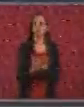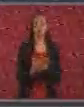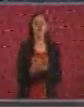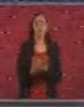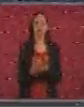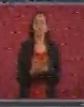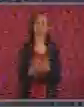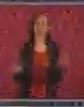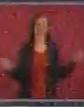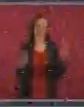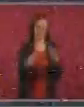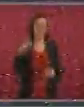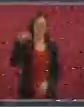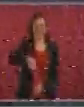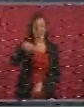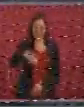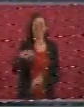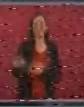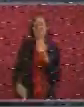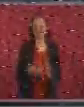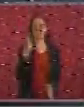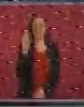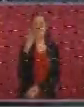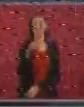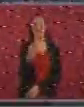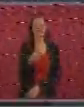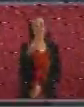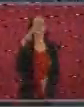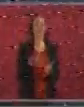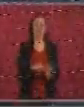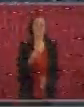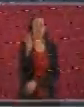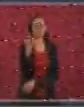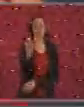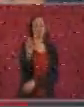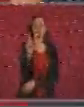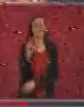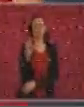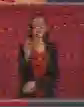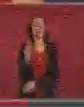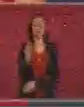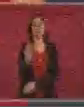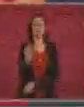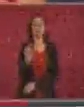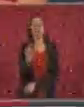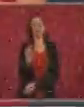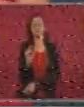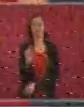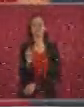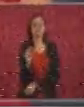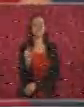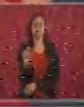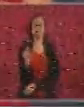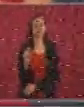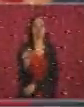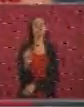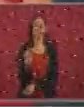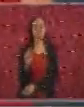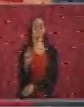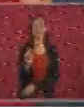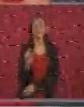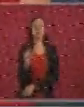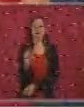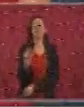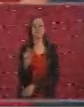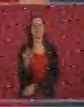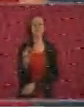local, ahora en diciembre que a nivel Tamaulipas se aprobó por el Congreso la creación de una estructura